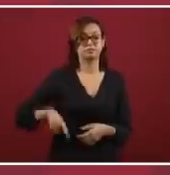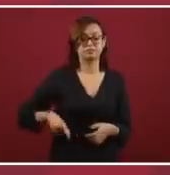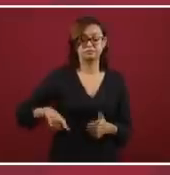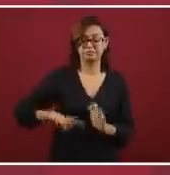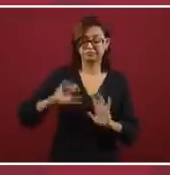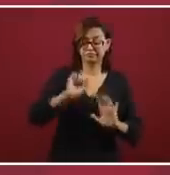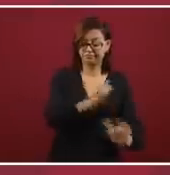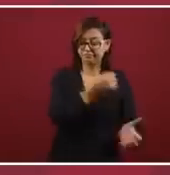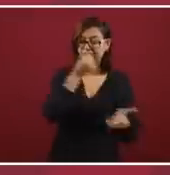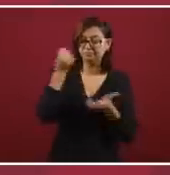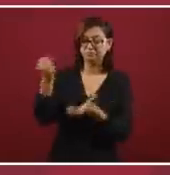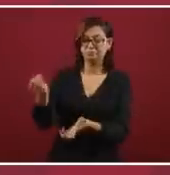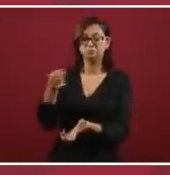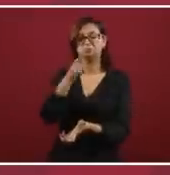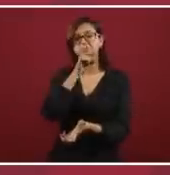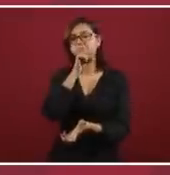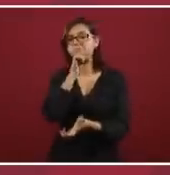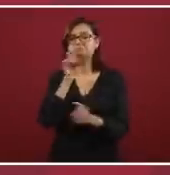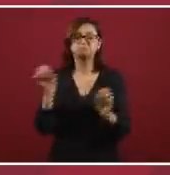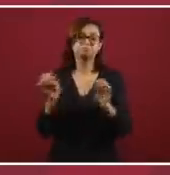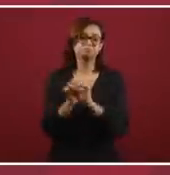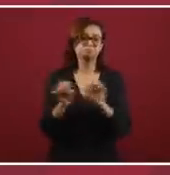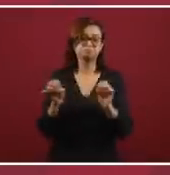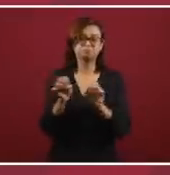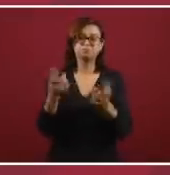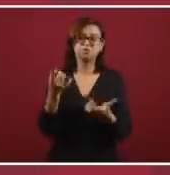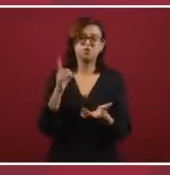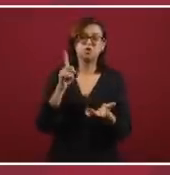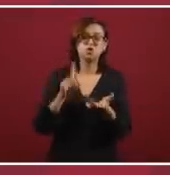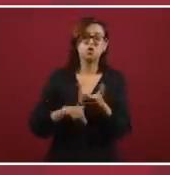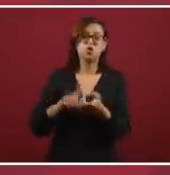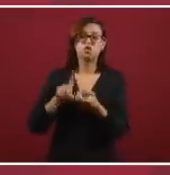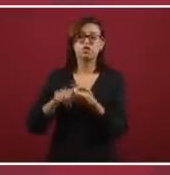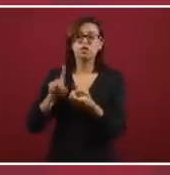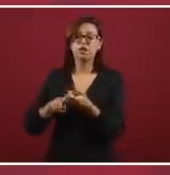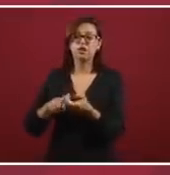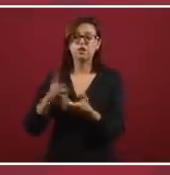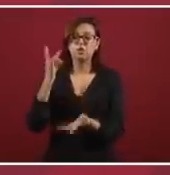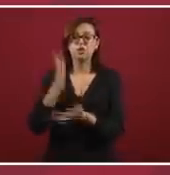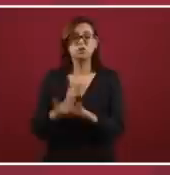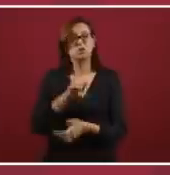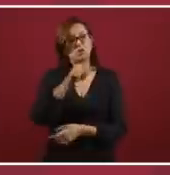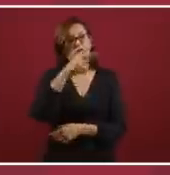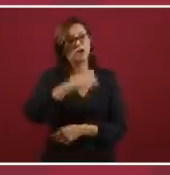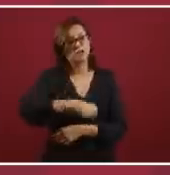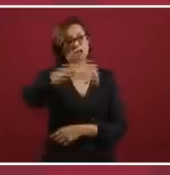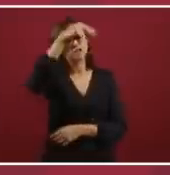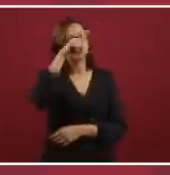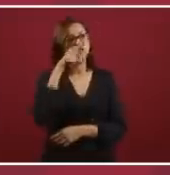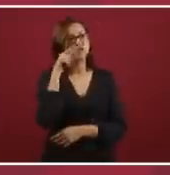destinaban a explorar y a perforar en el norte y en aguas profundas,